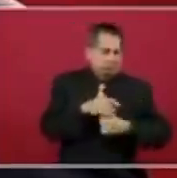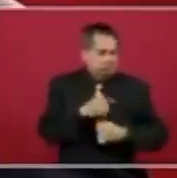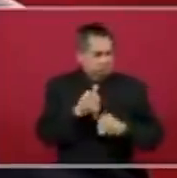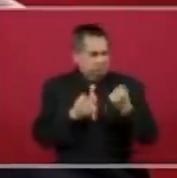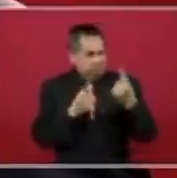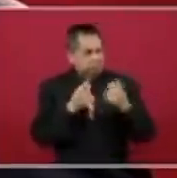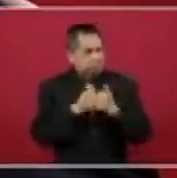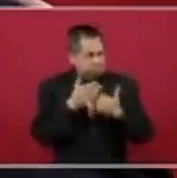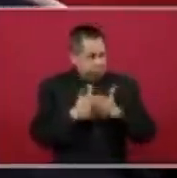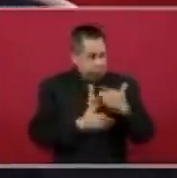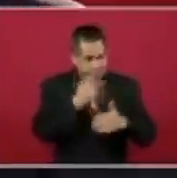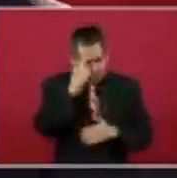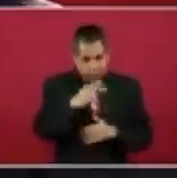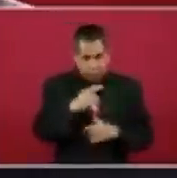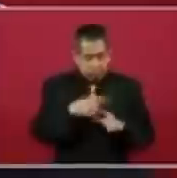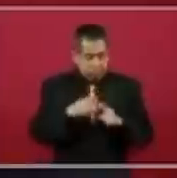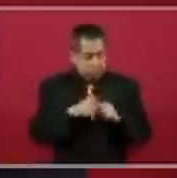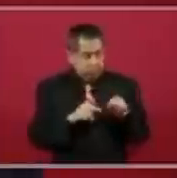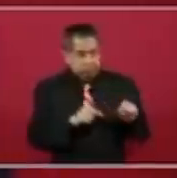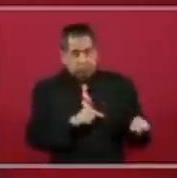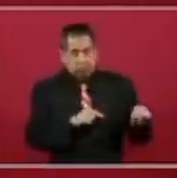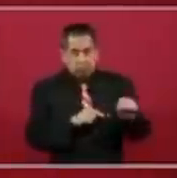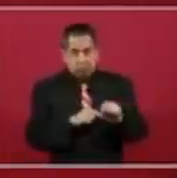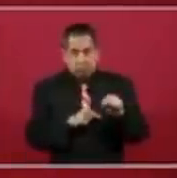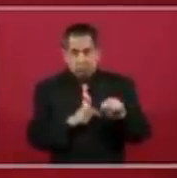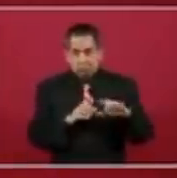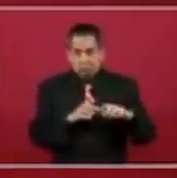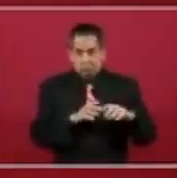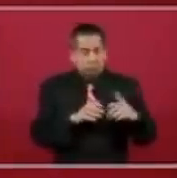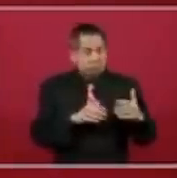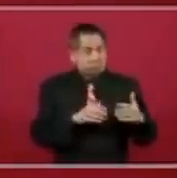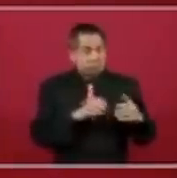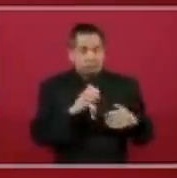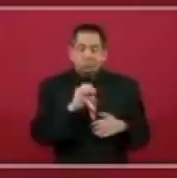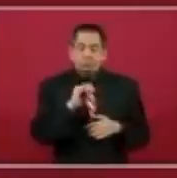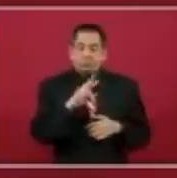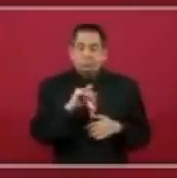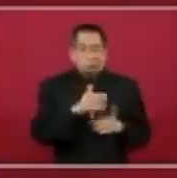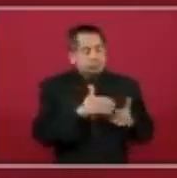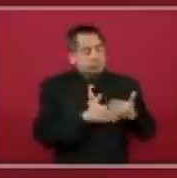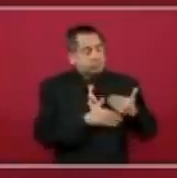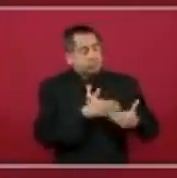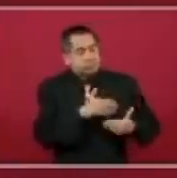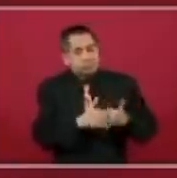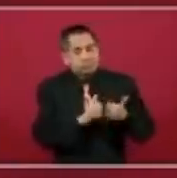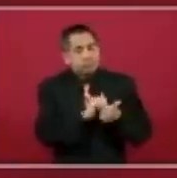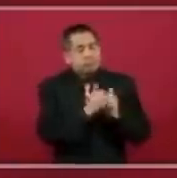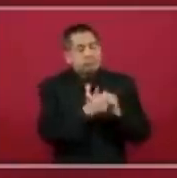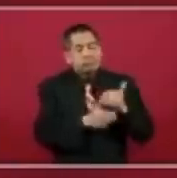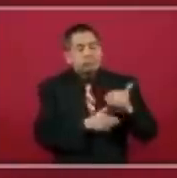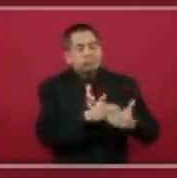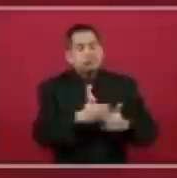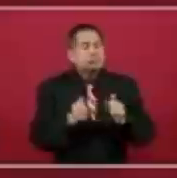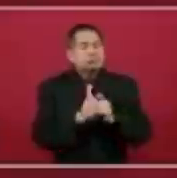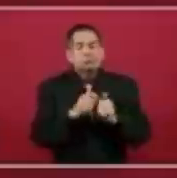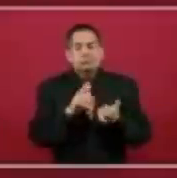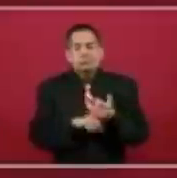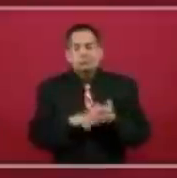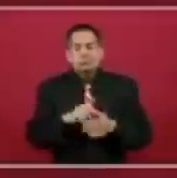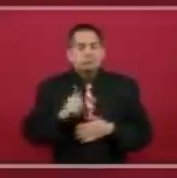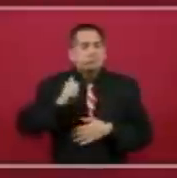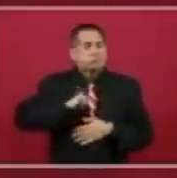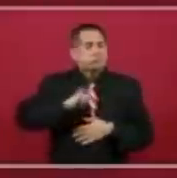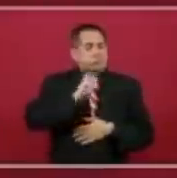Con todo respeto, todo lo que es sociedad civil tiene que ver con el